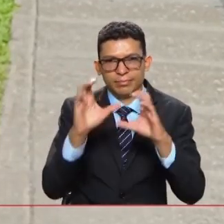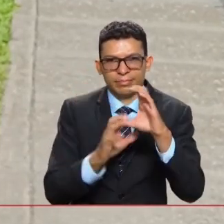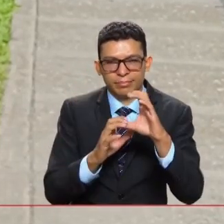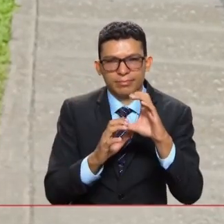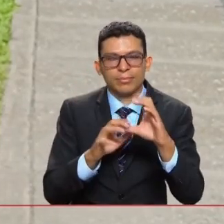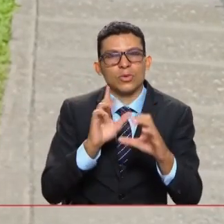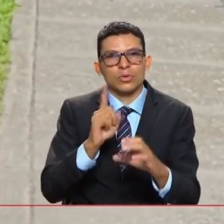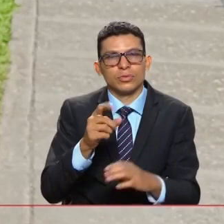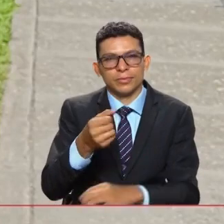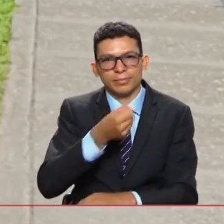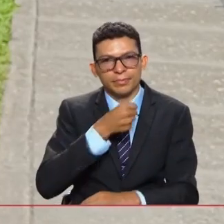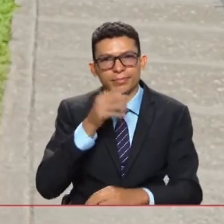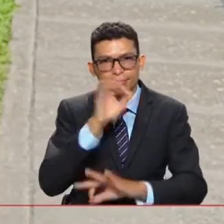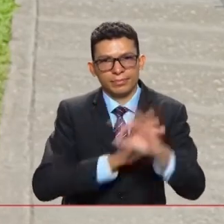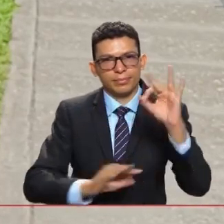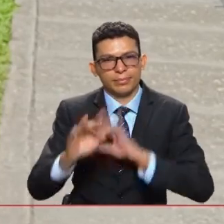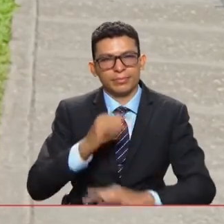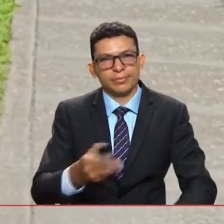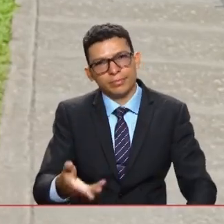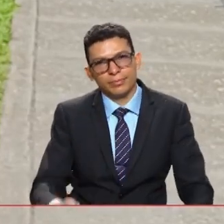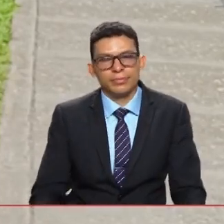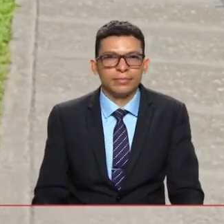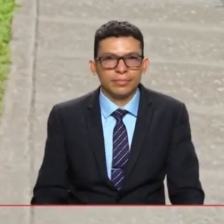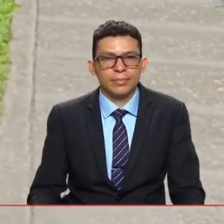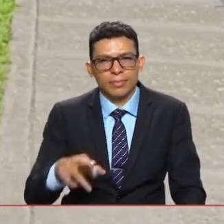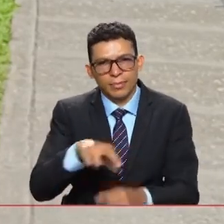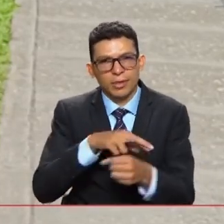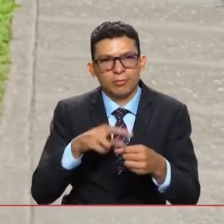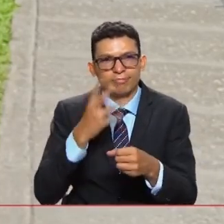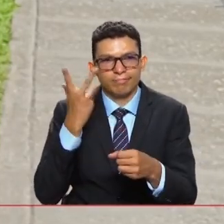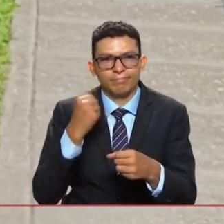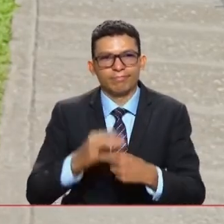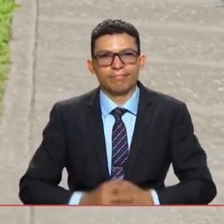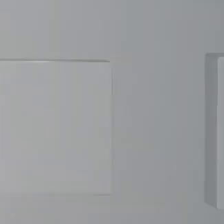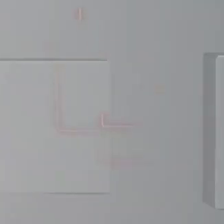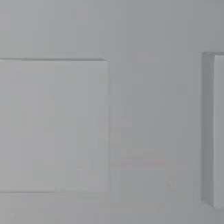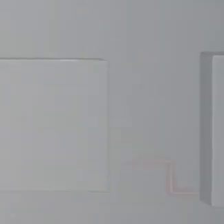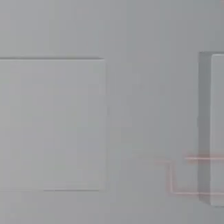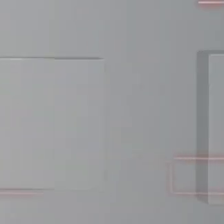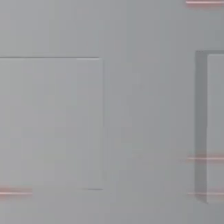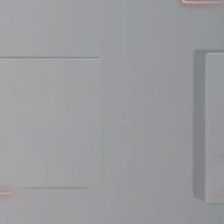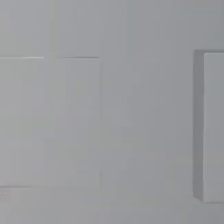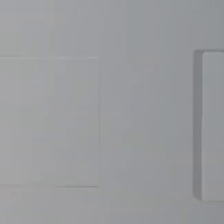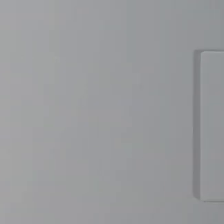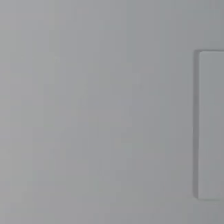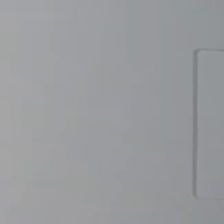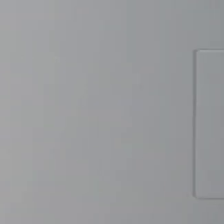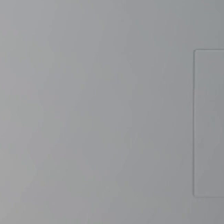Cauca, informó Juan Pablo Velasco, Telepacífico Noticias, la región, todos los días.